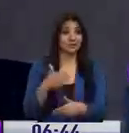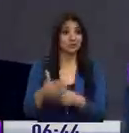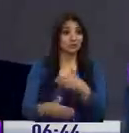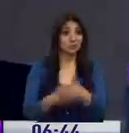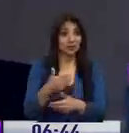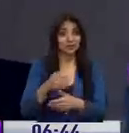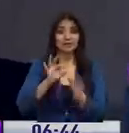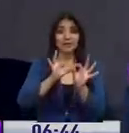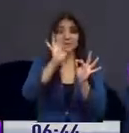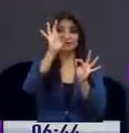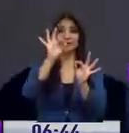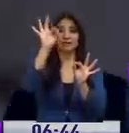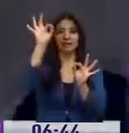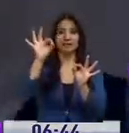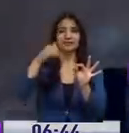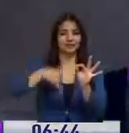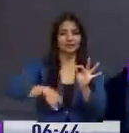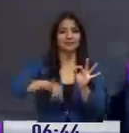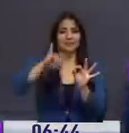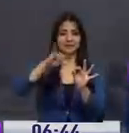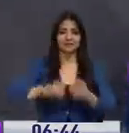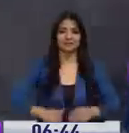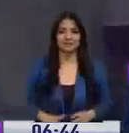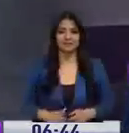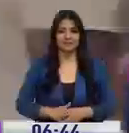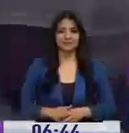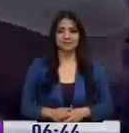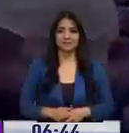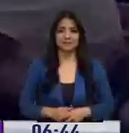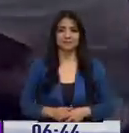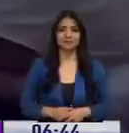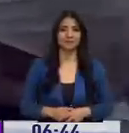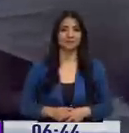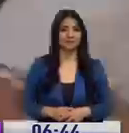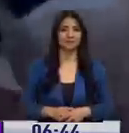dentro de las estadísticas se iba consolidando. Informó Javier Rosero.